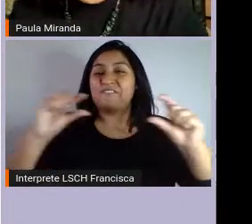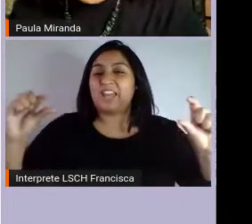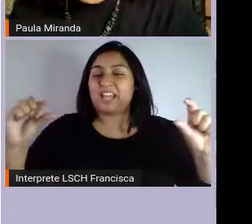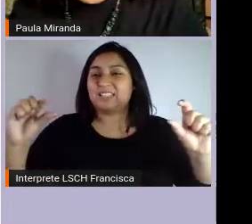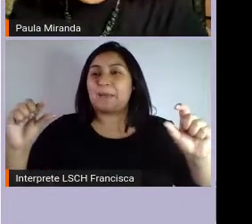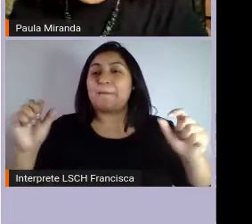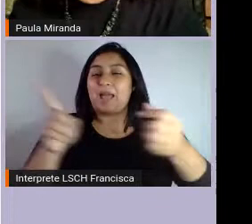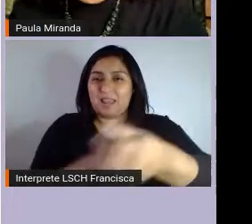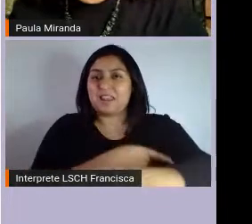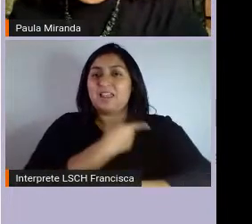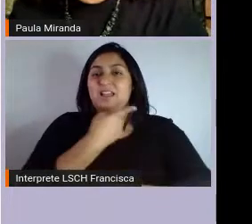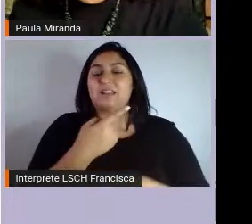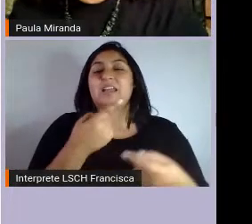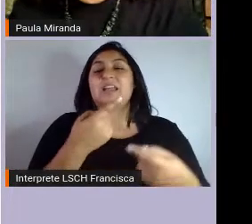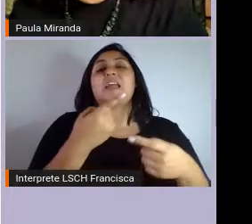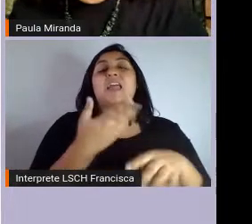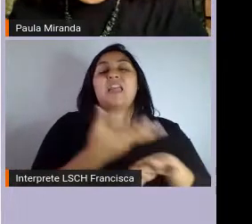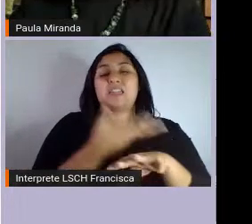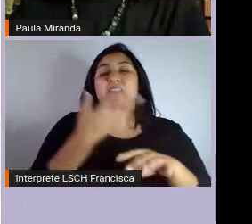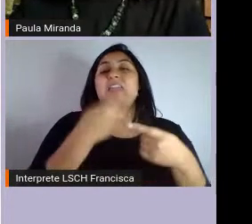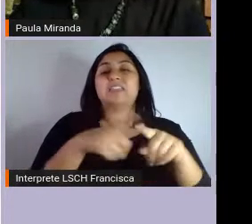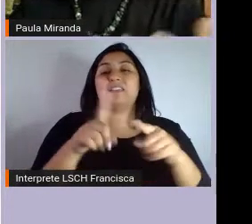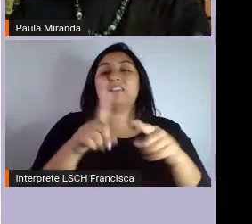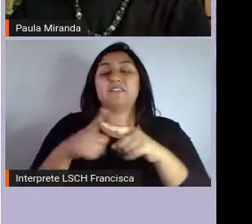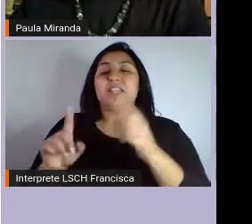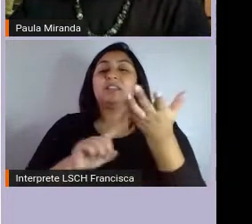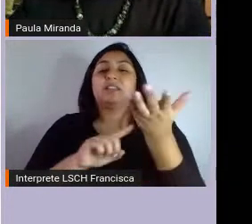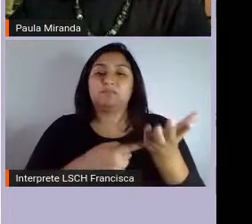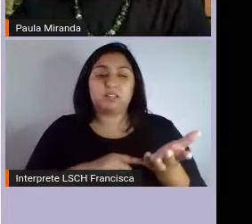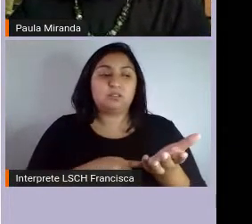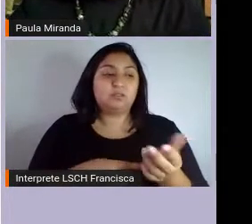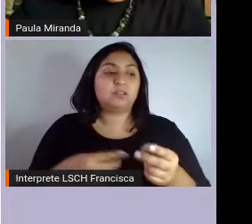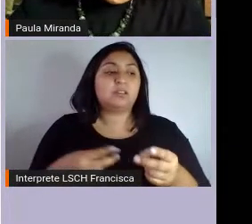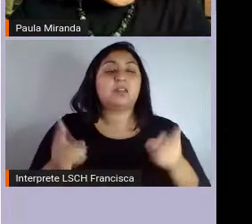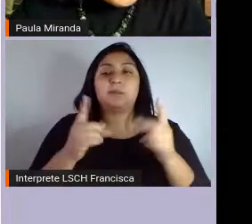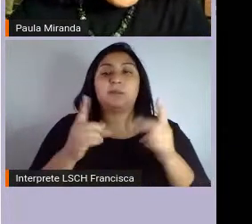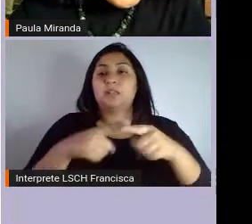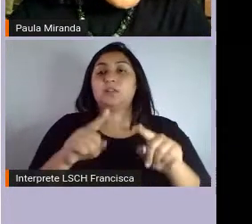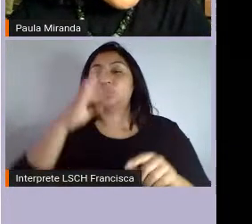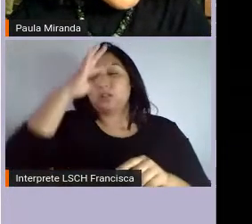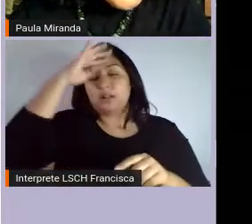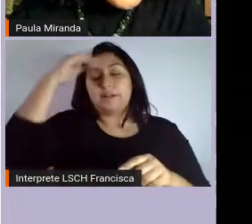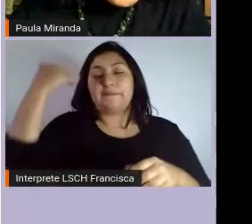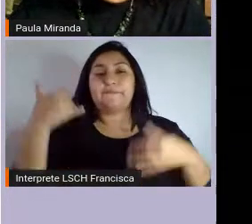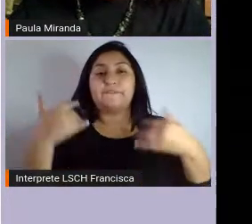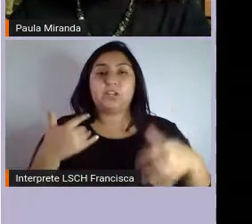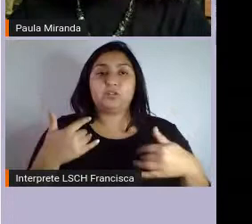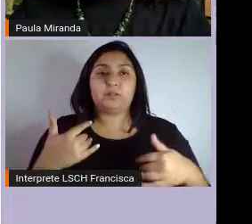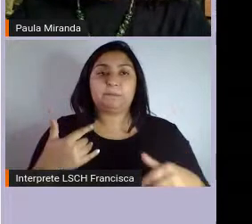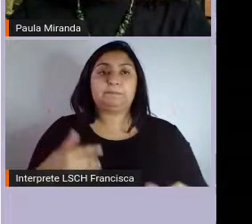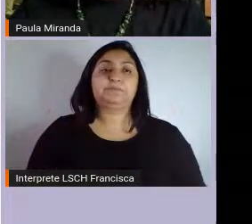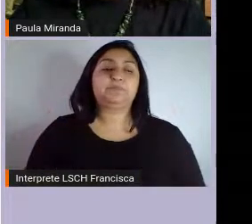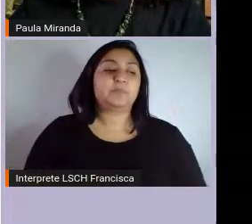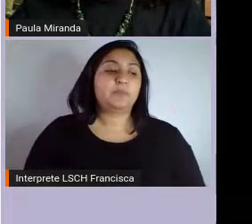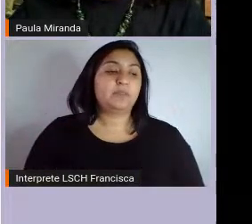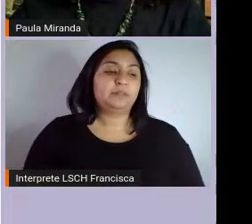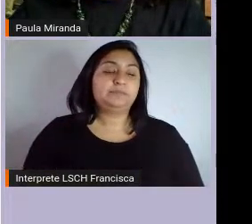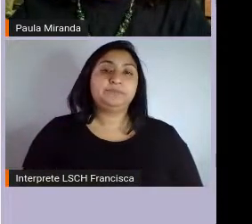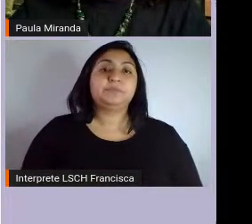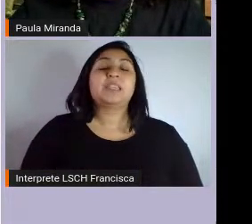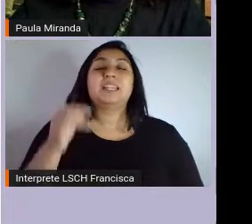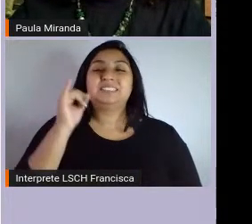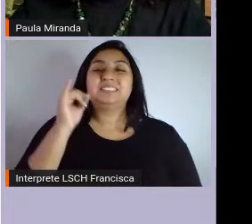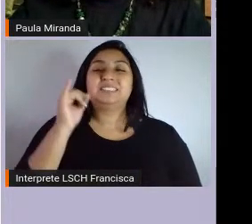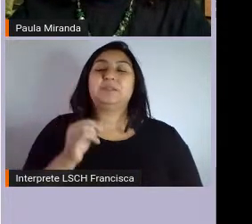entonces distintas tecnologías que también van arrojándonos muchas otras violetas. Lo que siempre me ha seducido tanto de ella